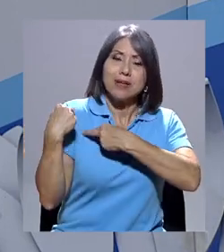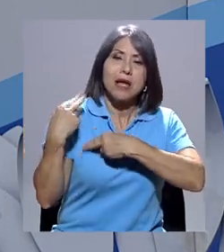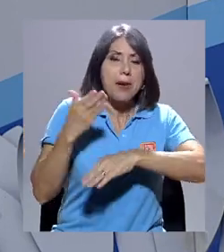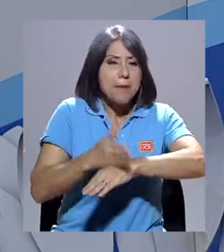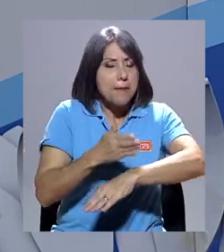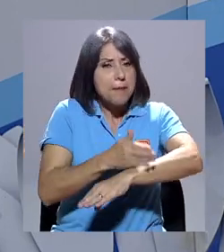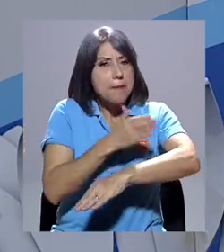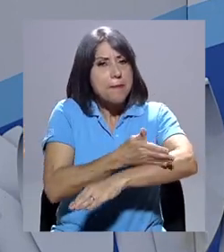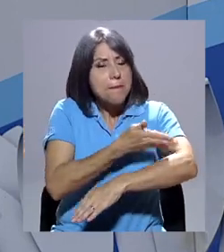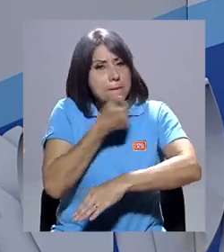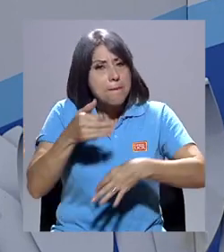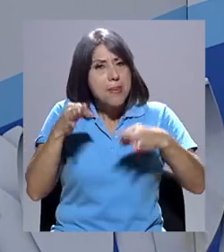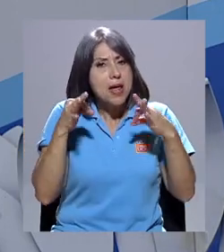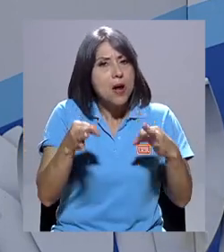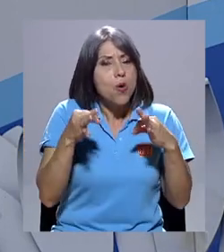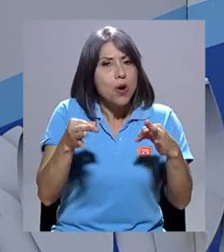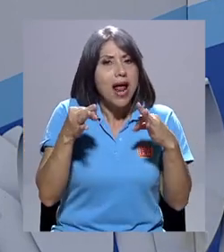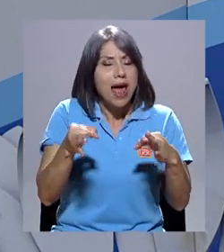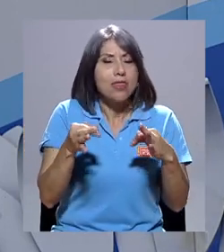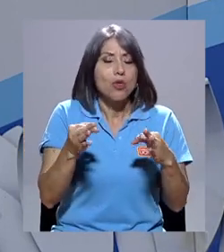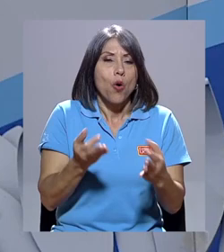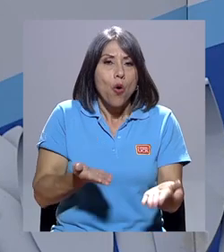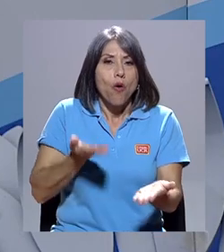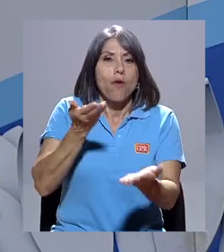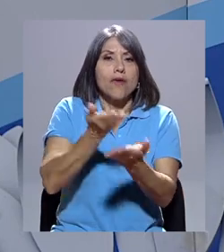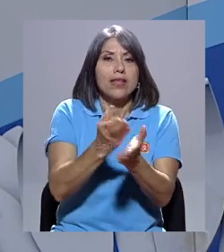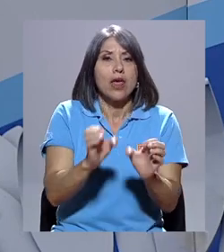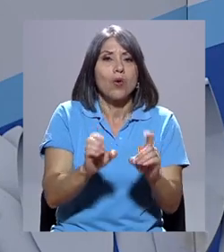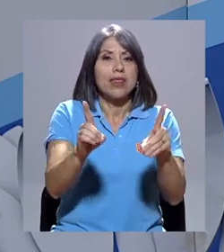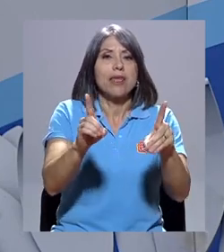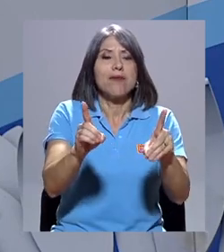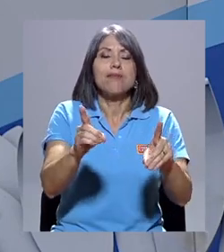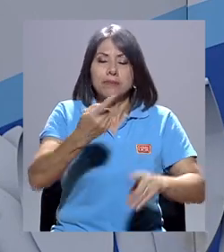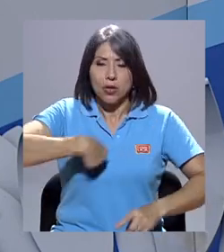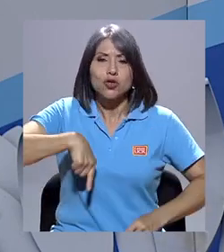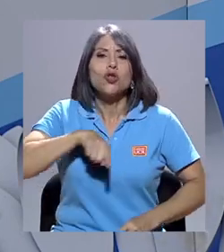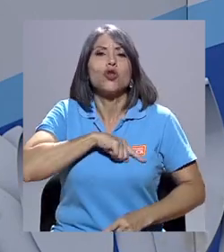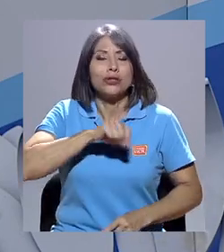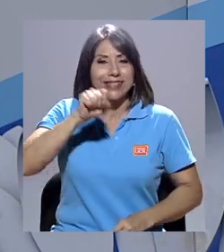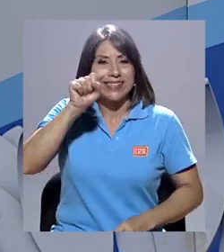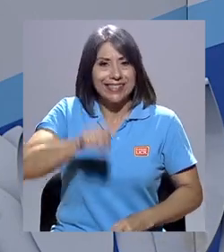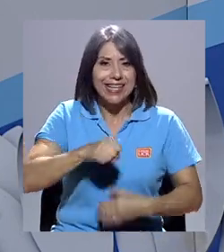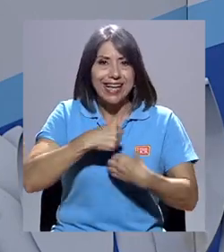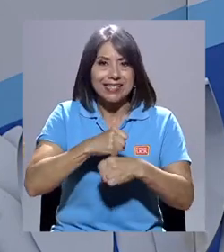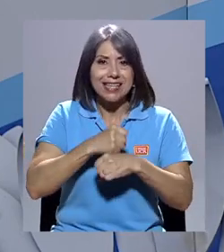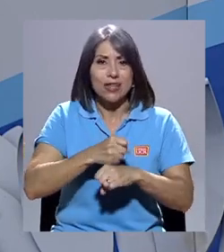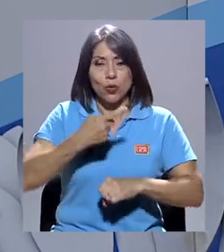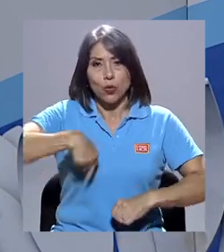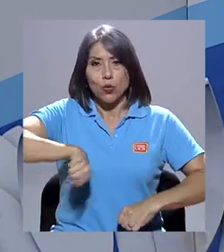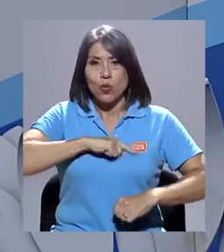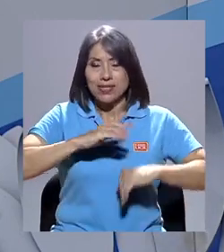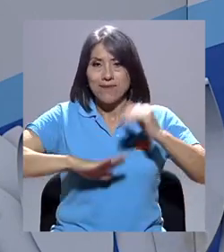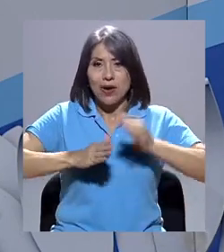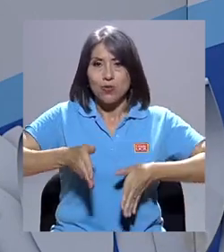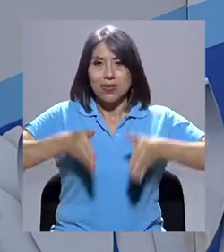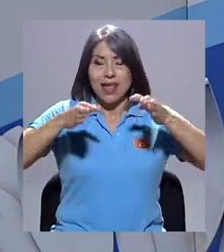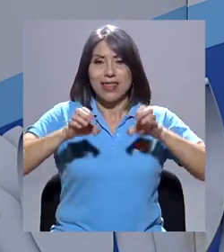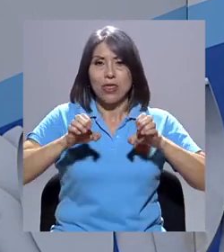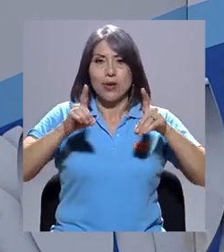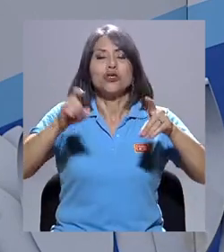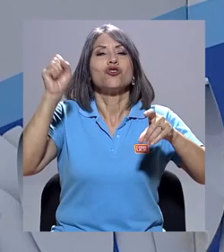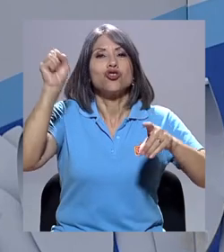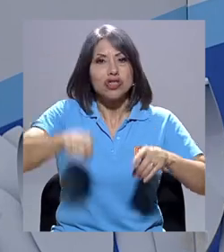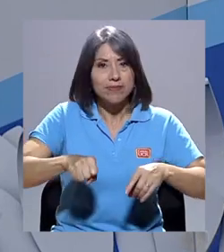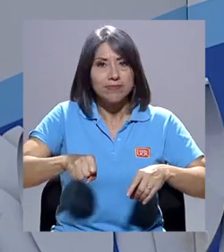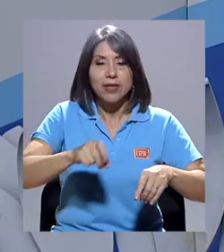constante y ahí yo con mucha contundencia le puedo decir que si lo estamos haciendo al menos nuestra facultad ocasión se lo está haciendo y yo también sé que los colegas de las